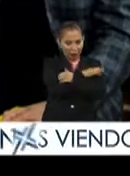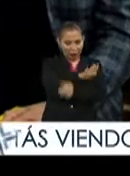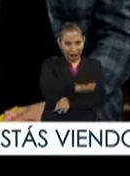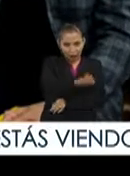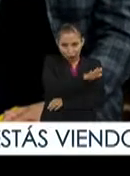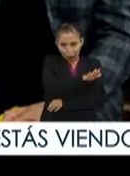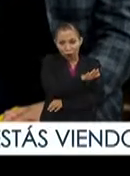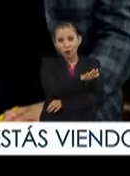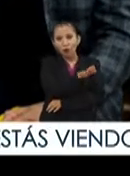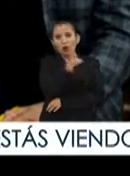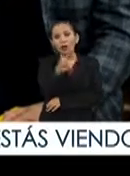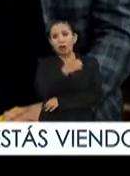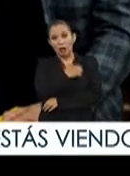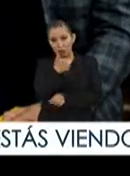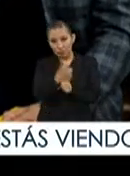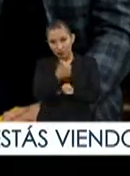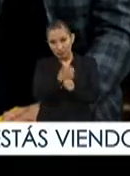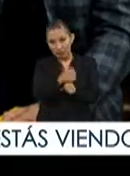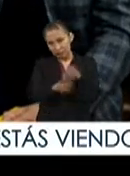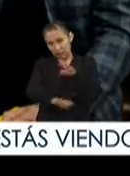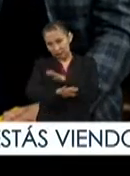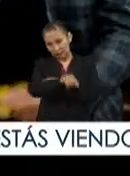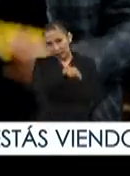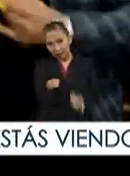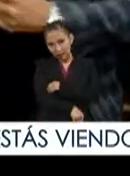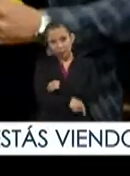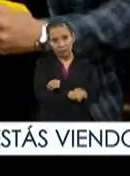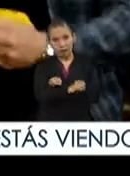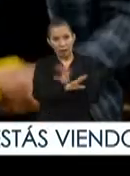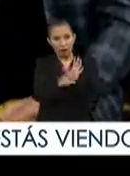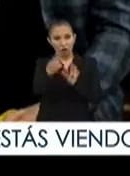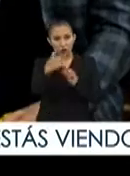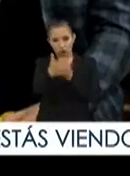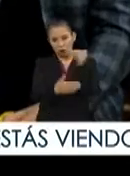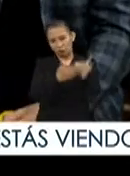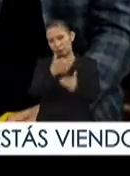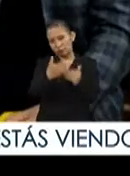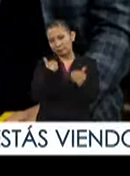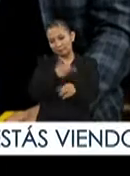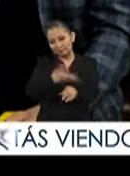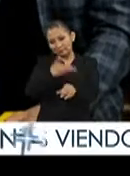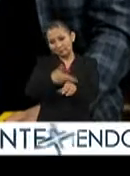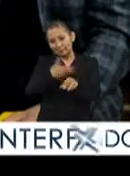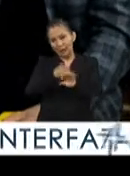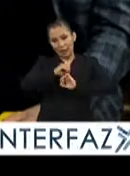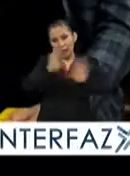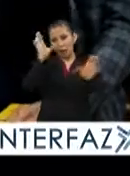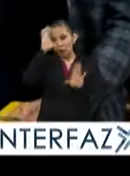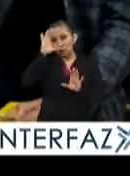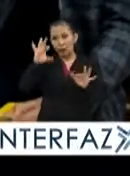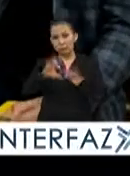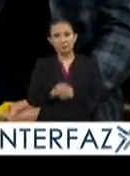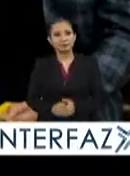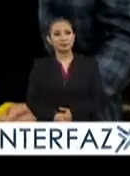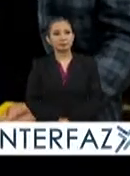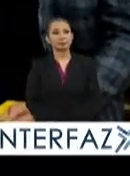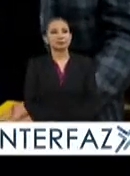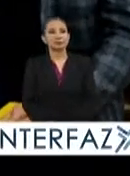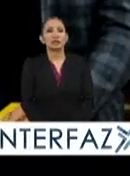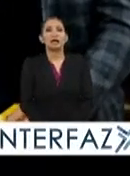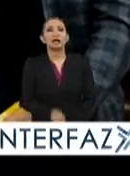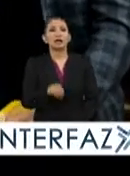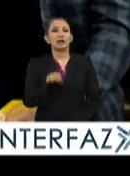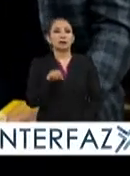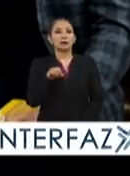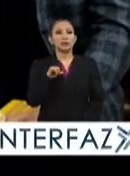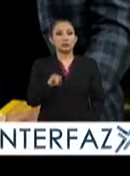educación primaria, básica aquí, claro, con todo el proceso que esto conlleva y por supuesto la cultura. Sim, que é